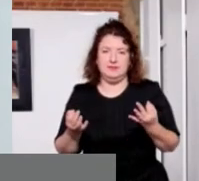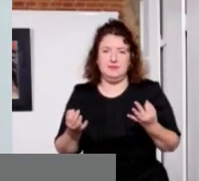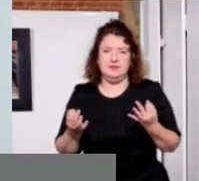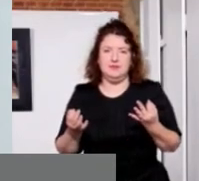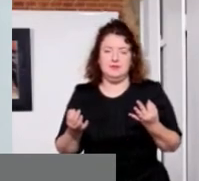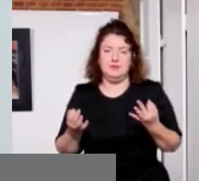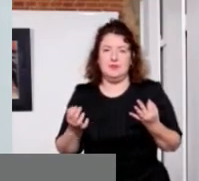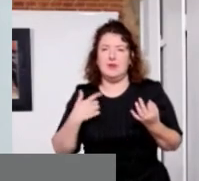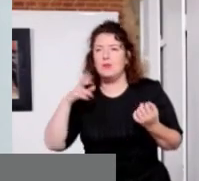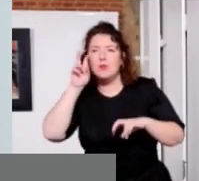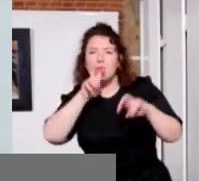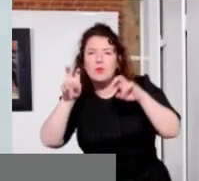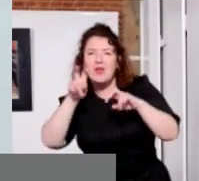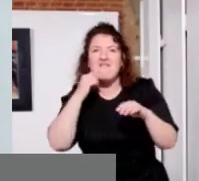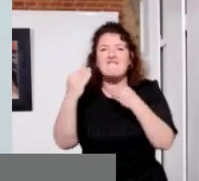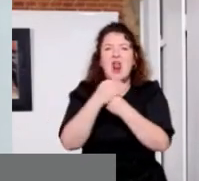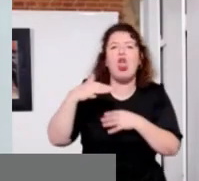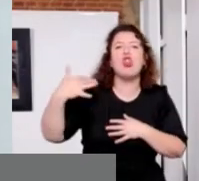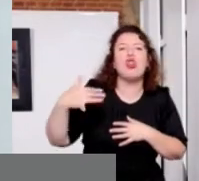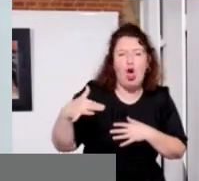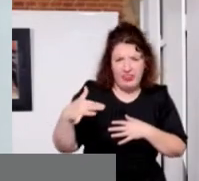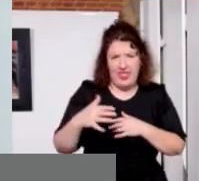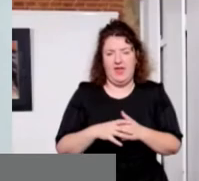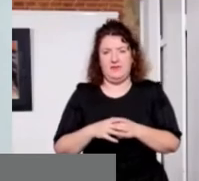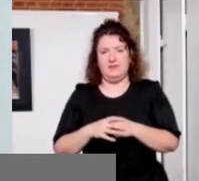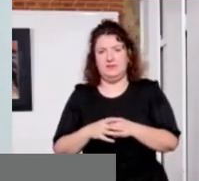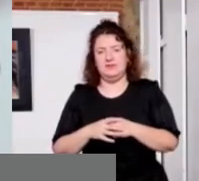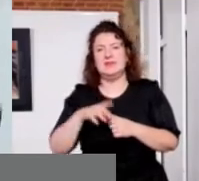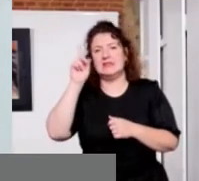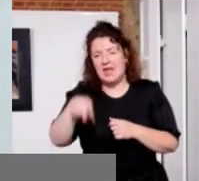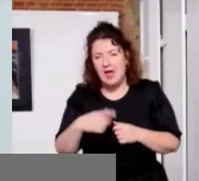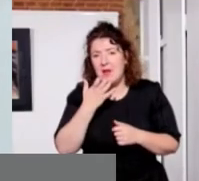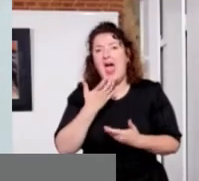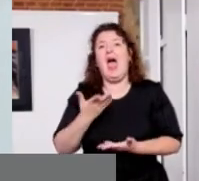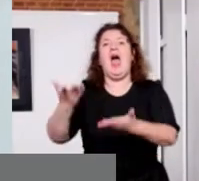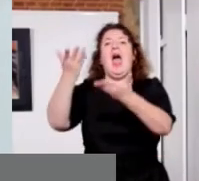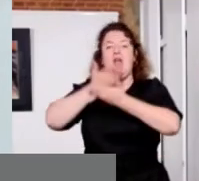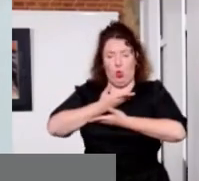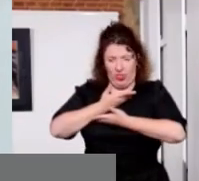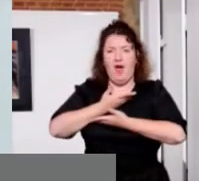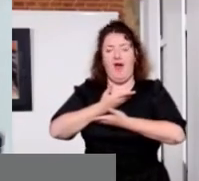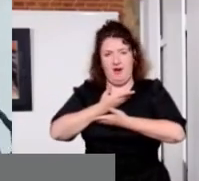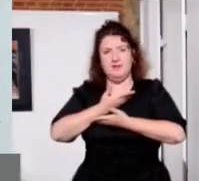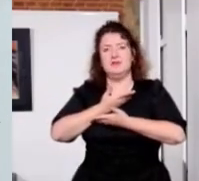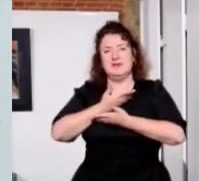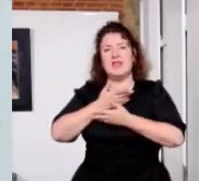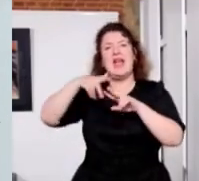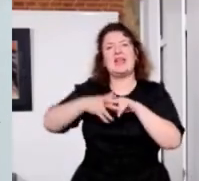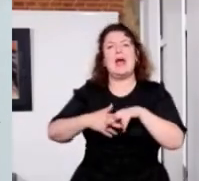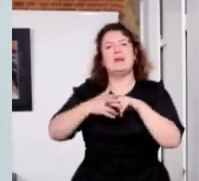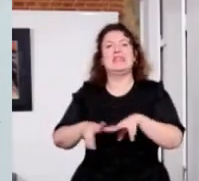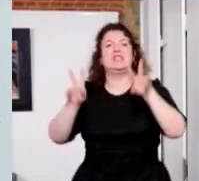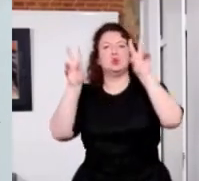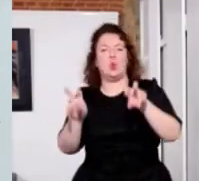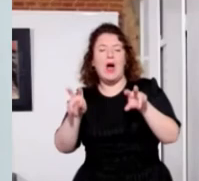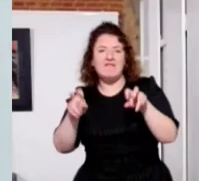mejores sitios donde captar financiación, donde captar fondos. La Volunteca nos va a ayudar a tener nuevas herramientas, a